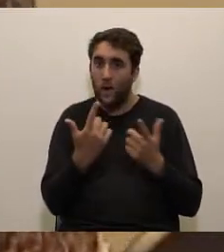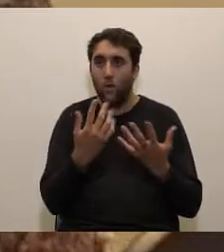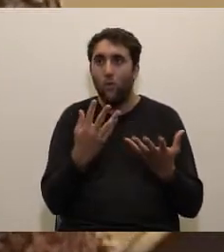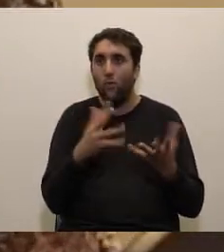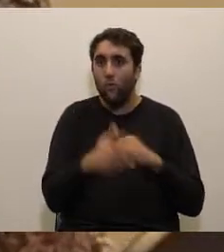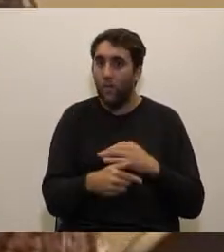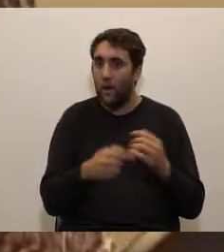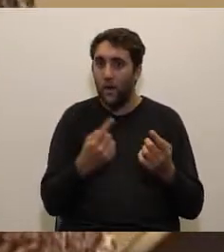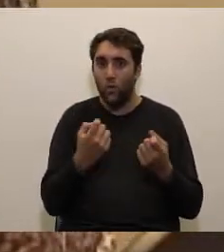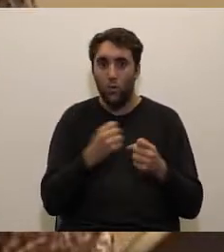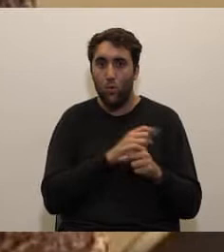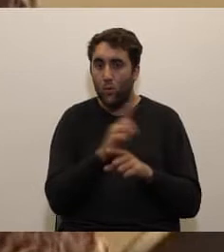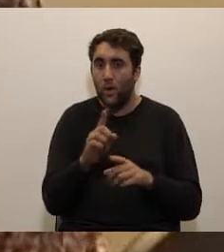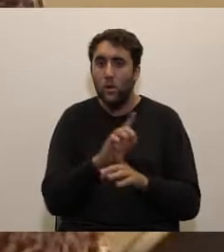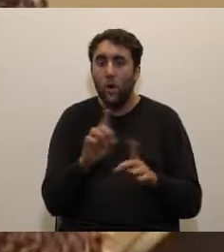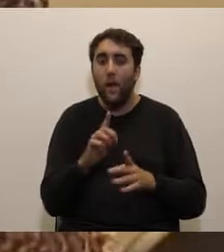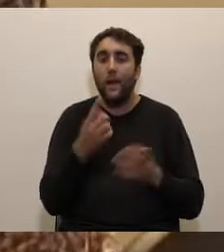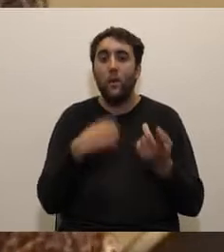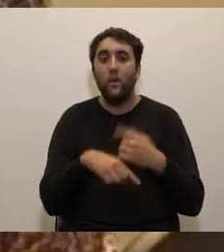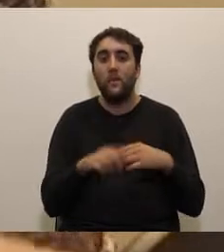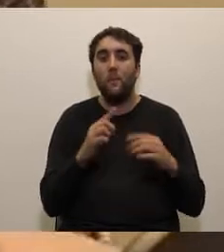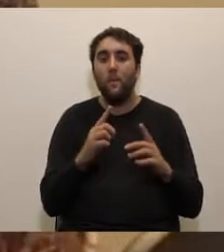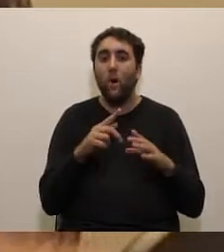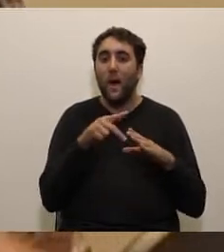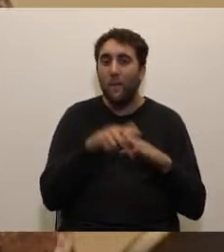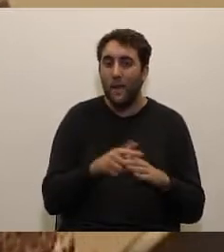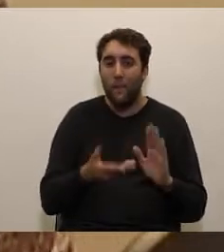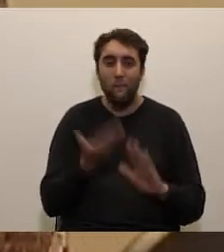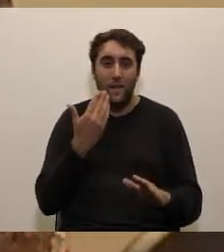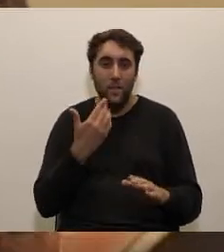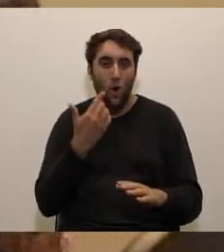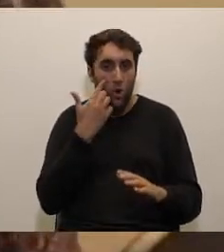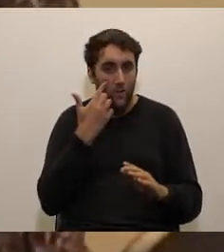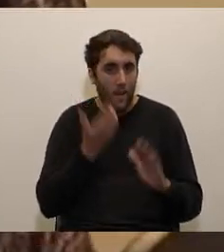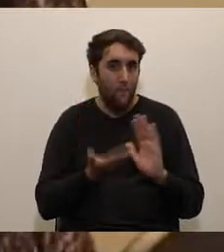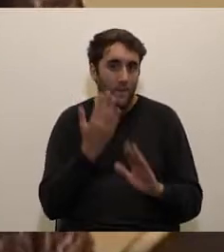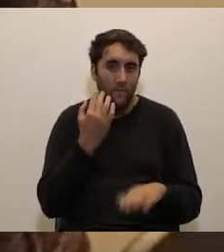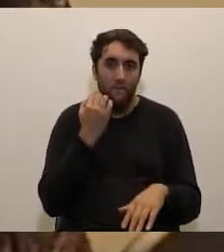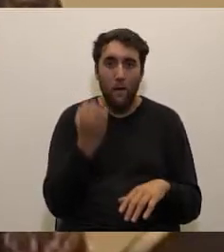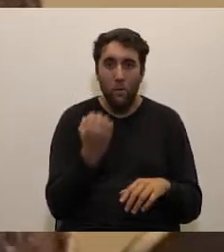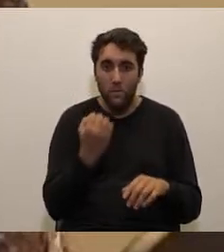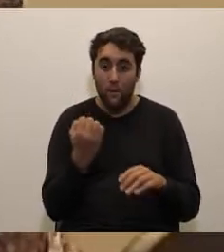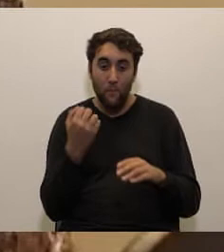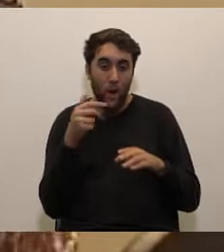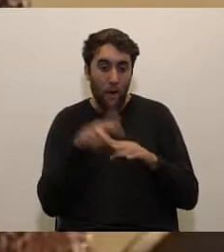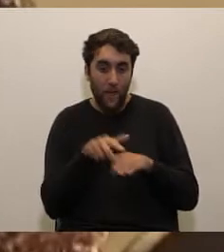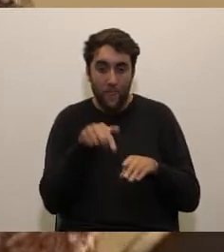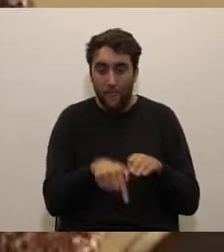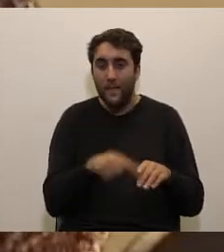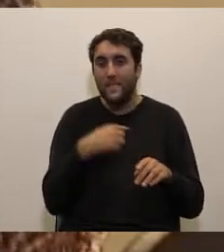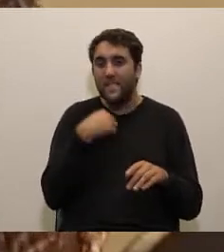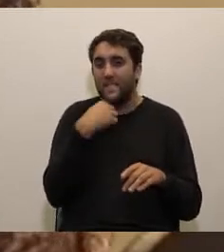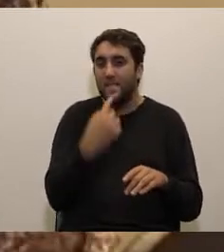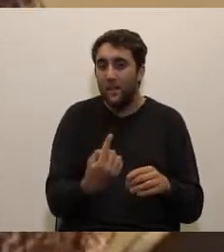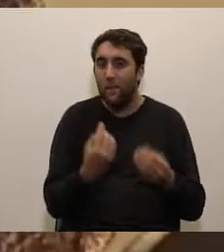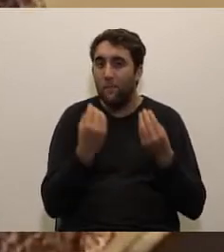formas. Tenemos que ser conscientes que las herramientas que son más populares y más usadas están en realidad diseñadas para amplificar